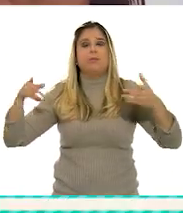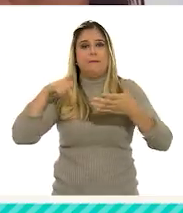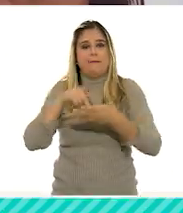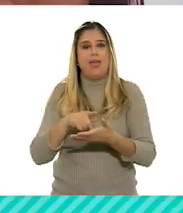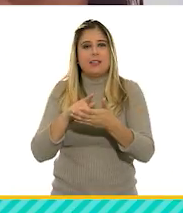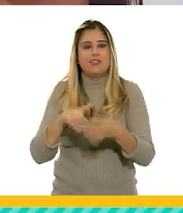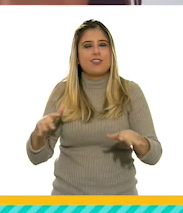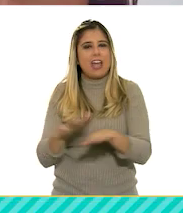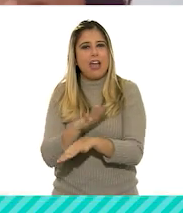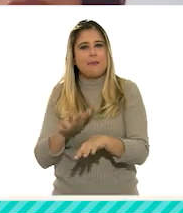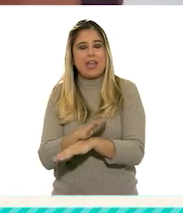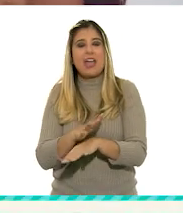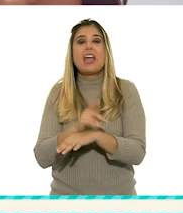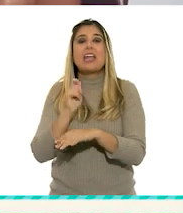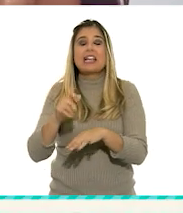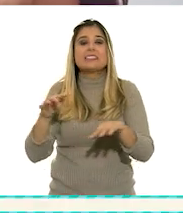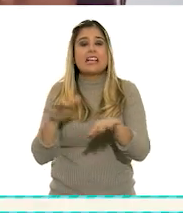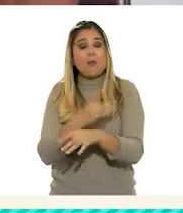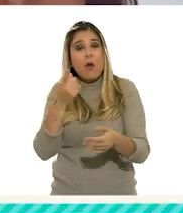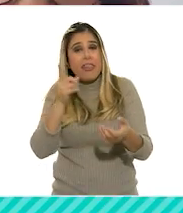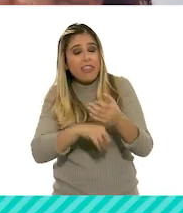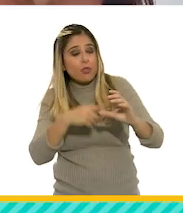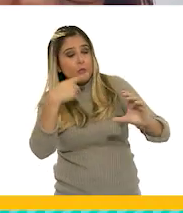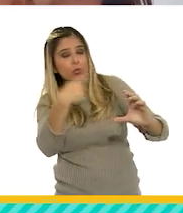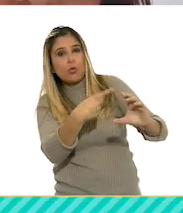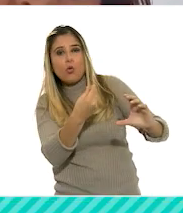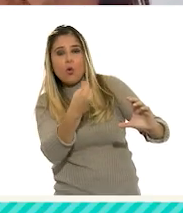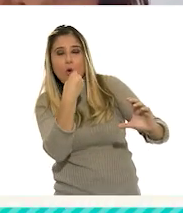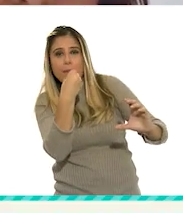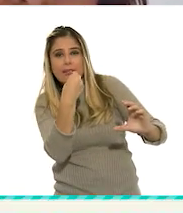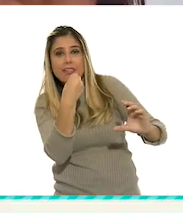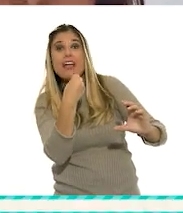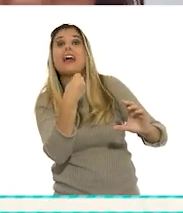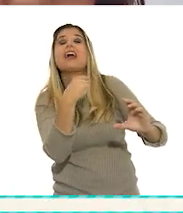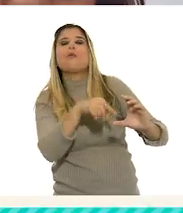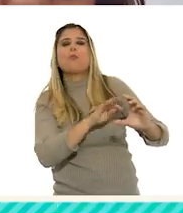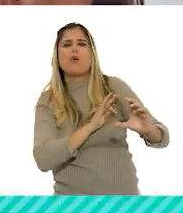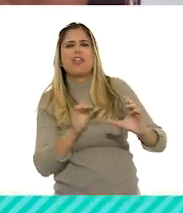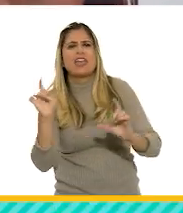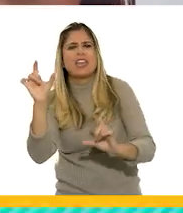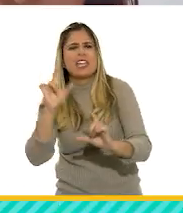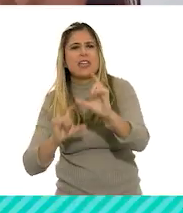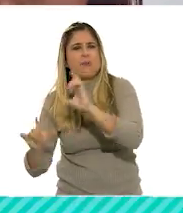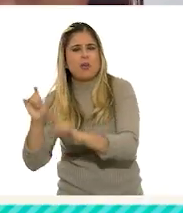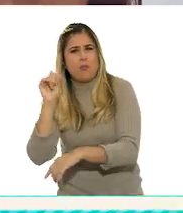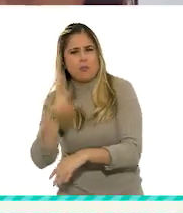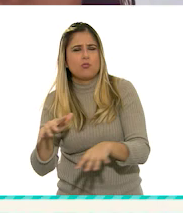son cambios físicos, pero también pueden ocurrir algunos cambios químicos,